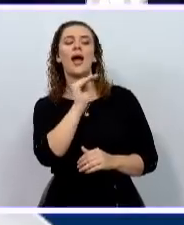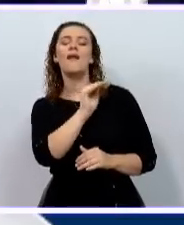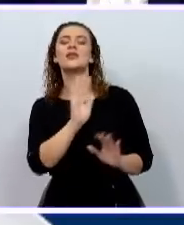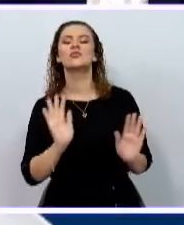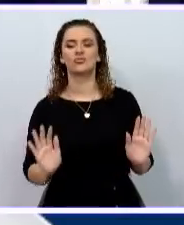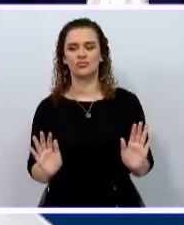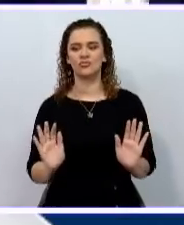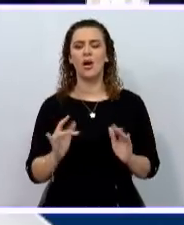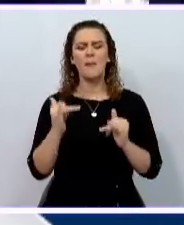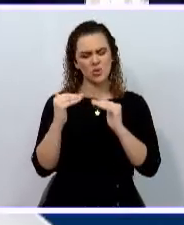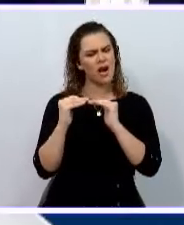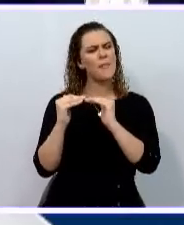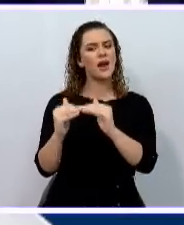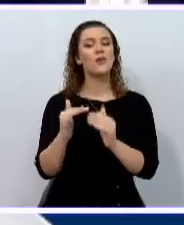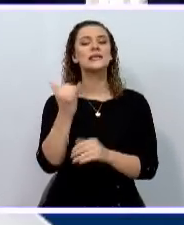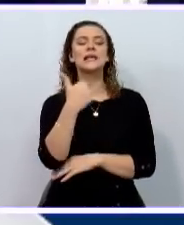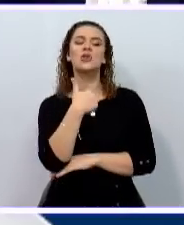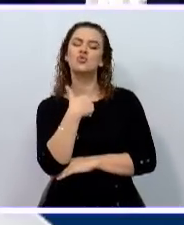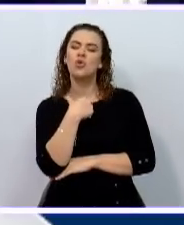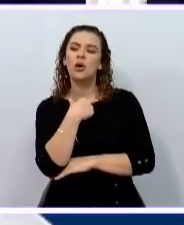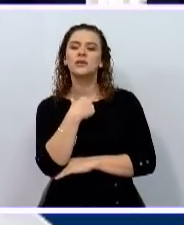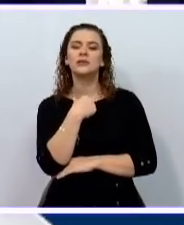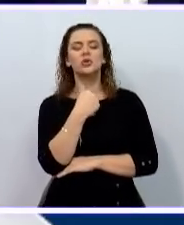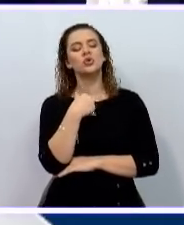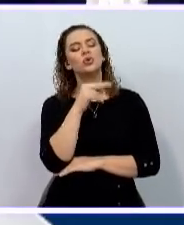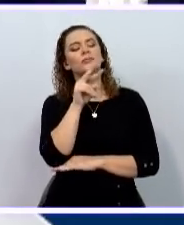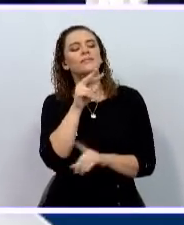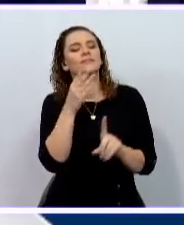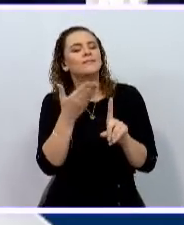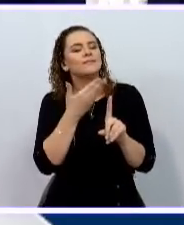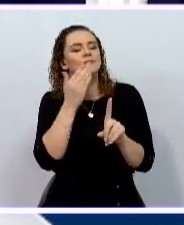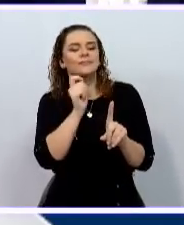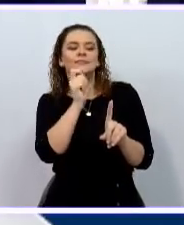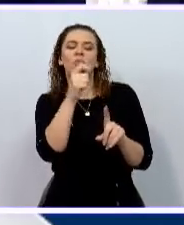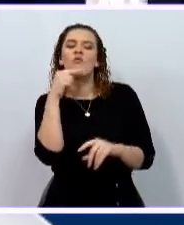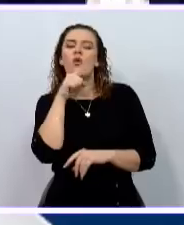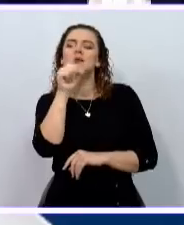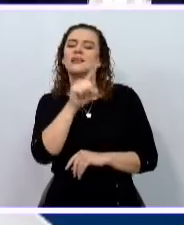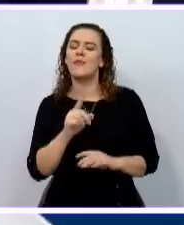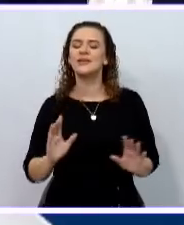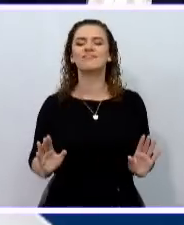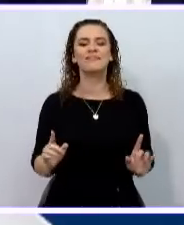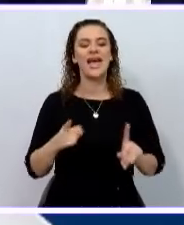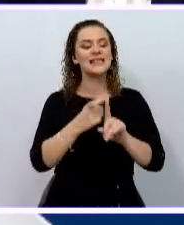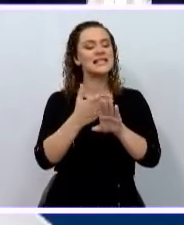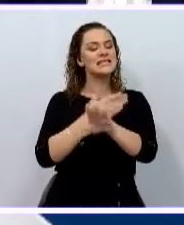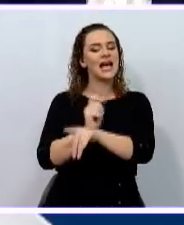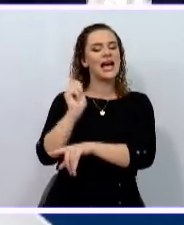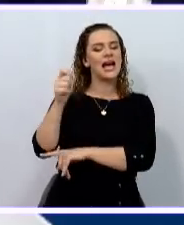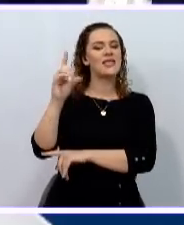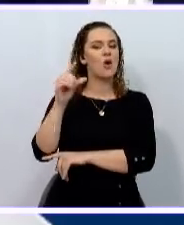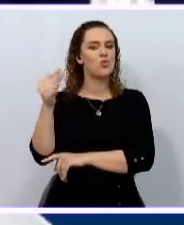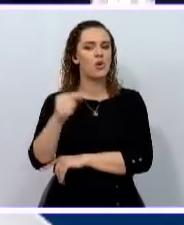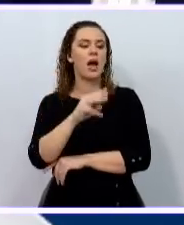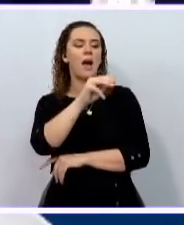pero estaba parejo pero sí ya yo ya había un olor a Roja en Saprissa desde antes a mí Mariano